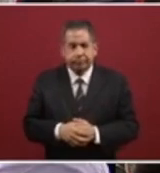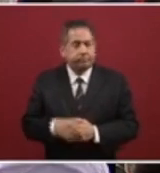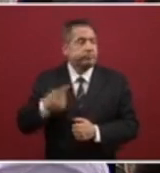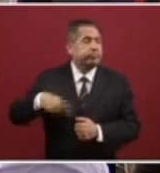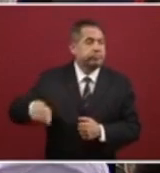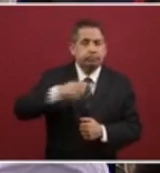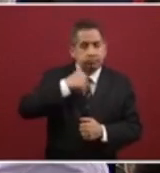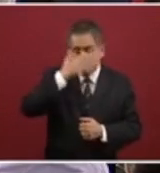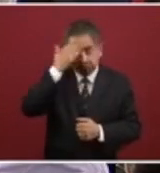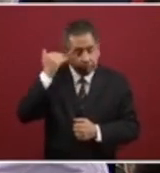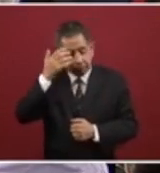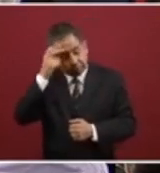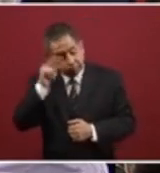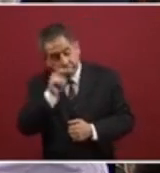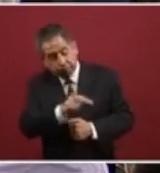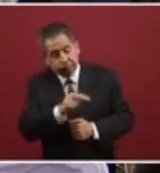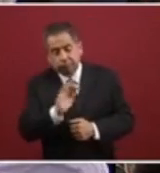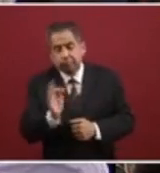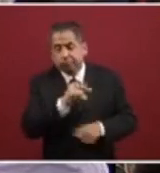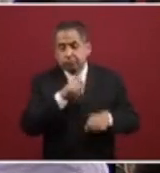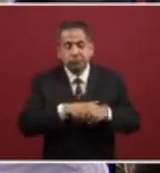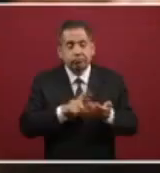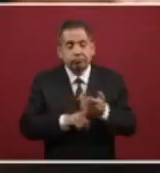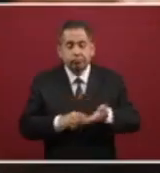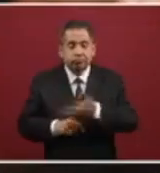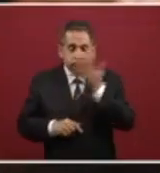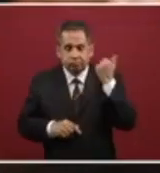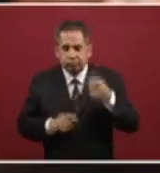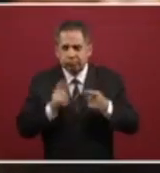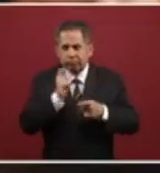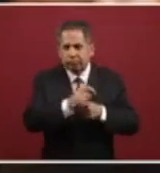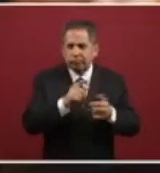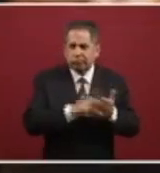los funcionarios federales no saben lo que es una plataforma de